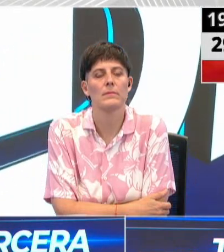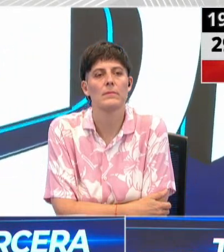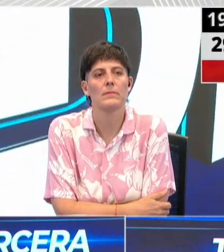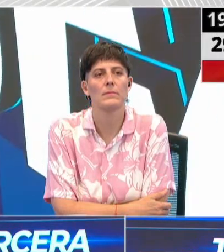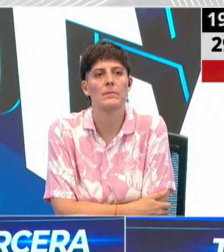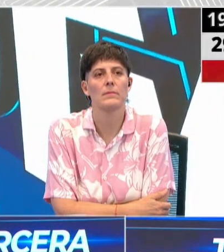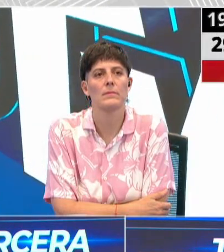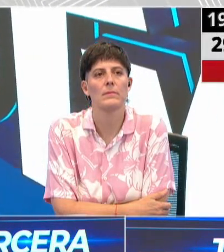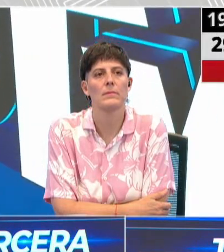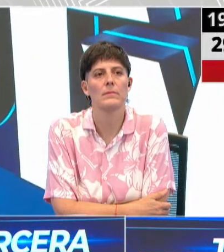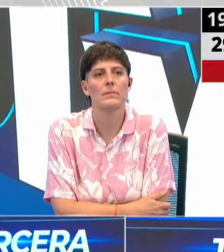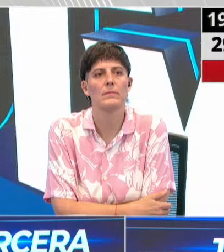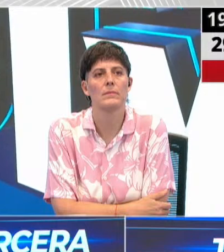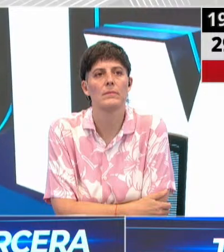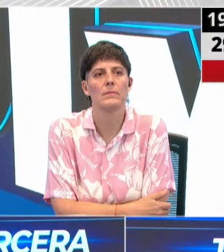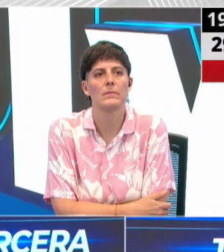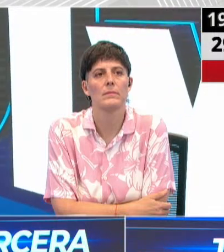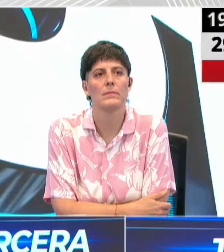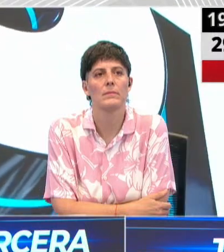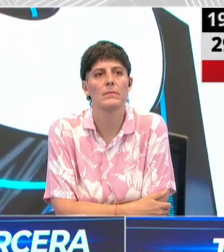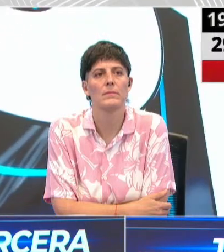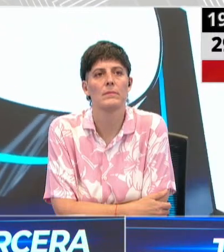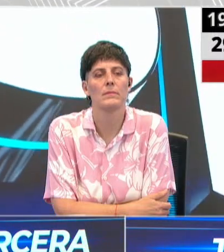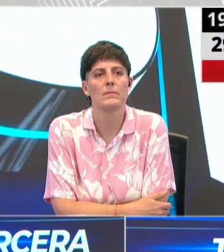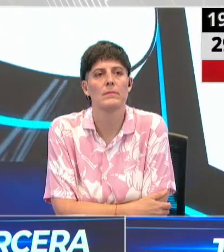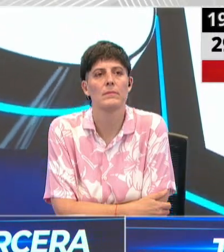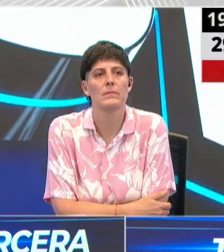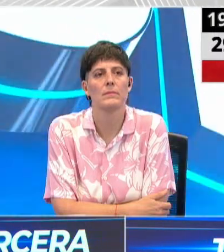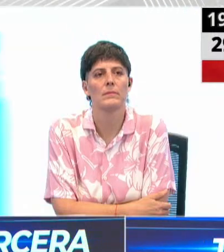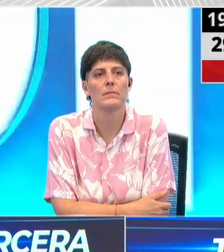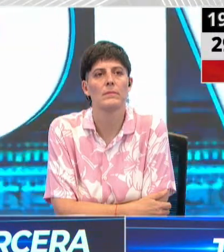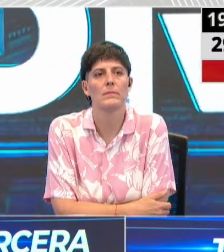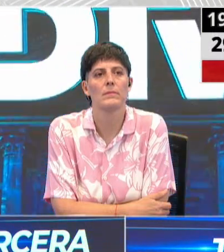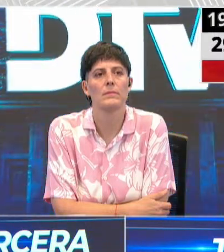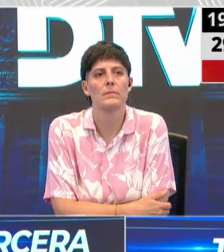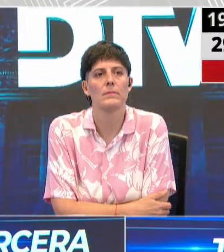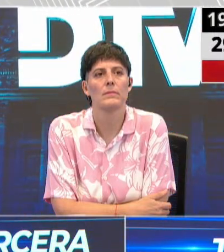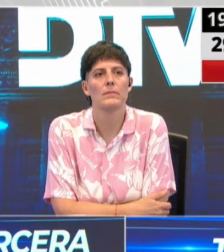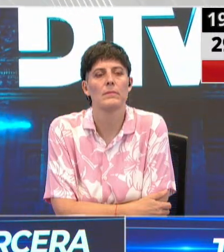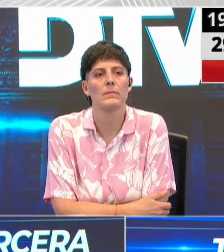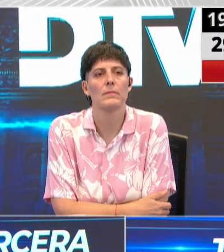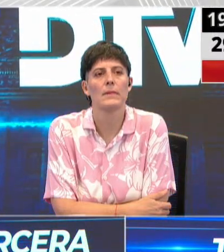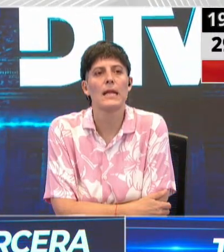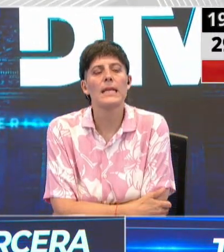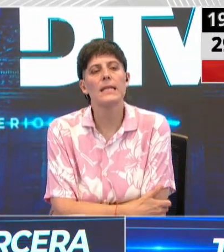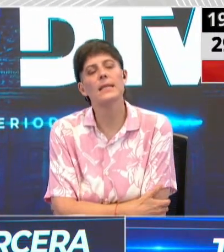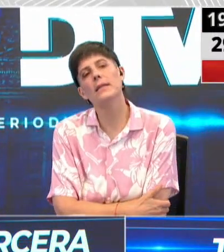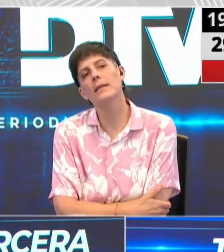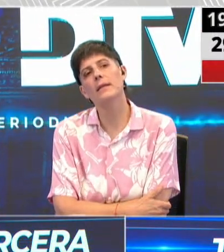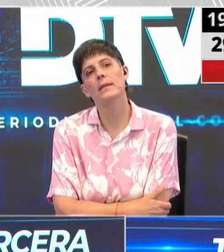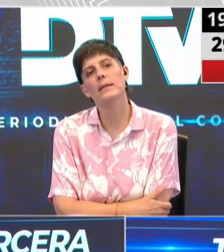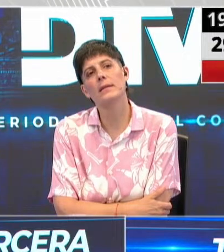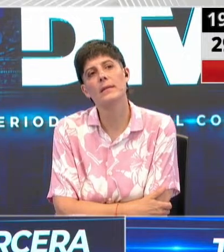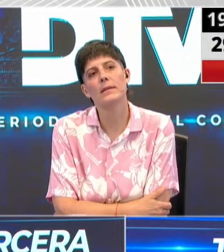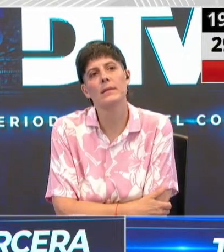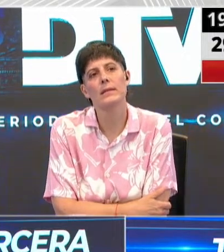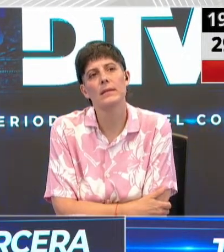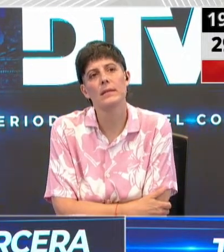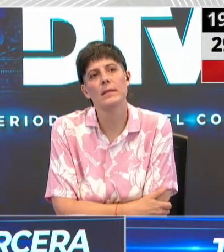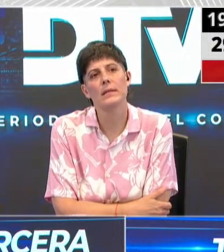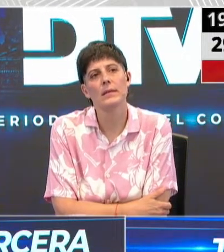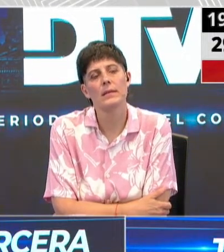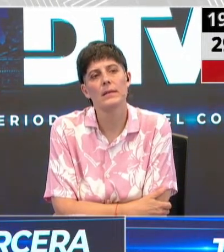que son larguísimas, donde no hay ninguna razón para que esté un niño y niña. Nosotros acá